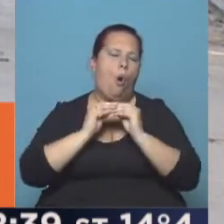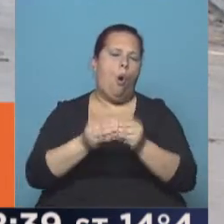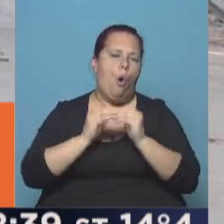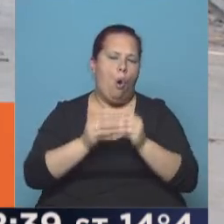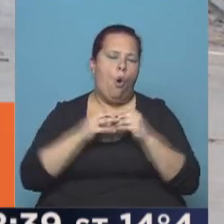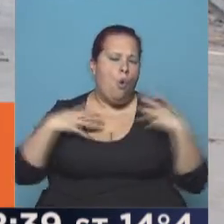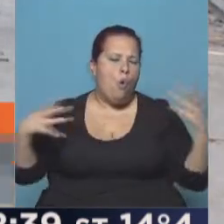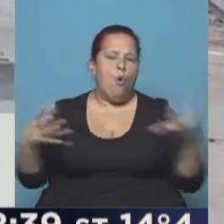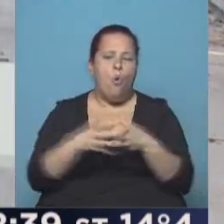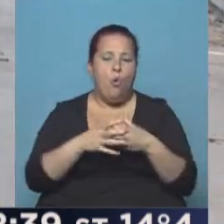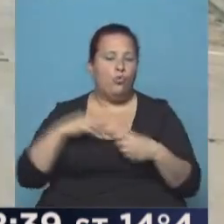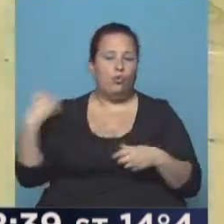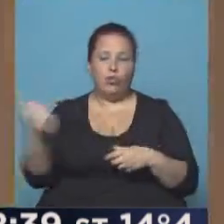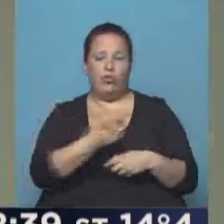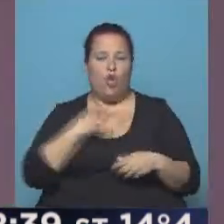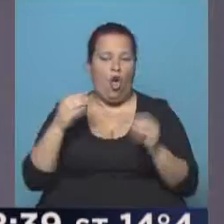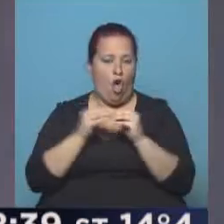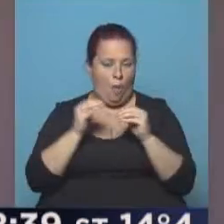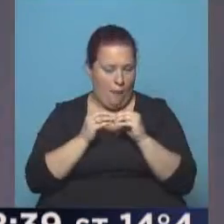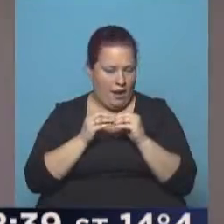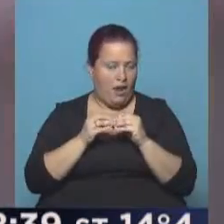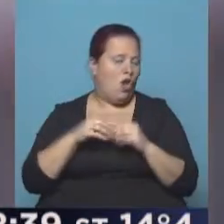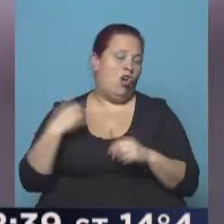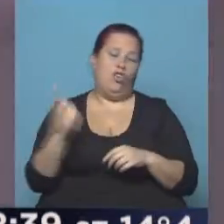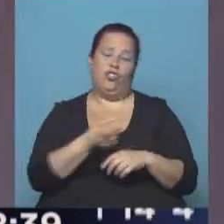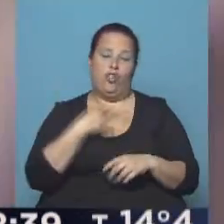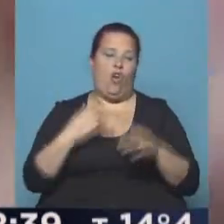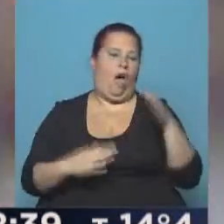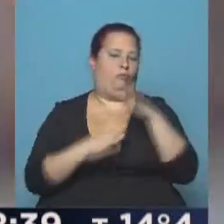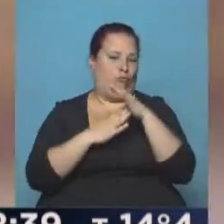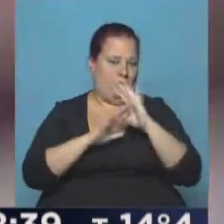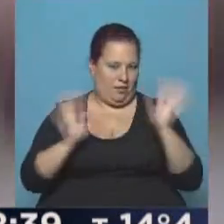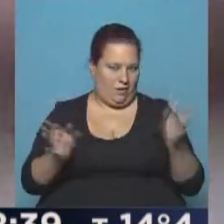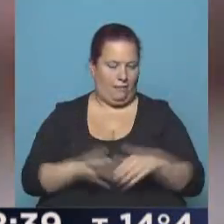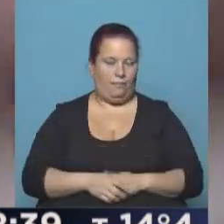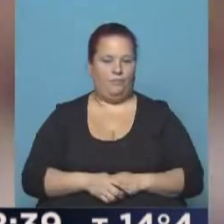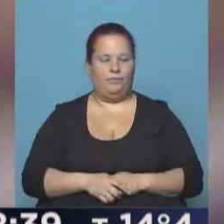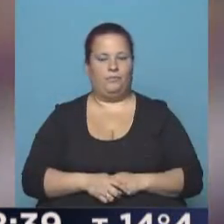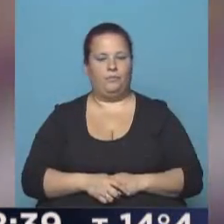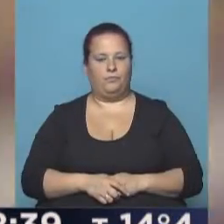en conjunto con todos los compañeros y con todas las autoridades también, ¿no?